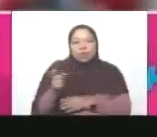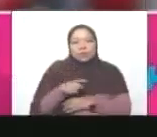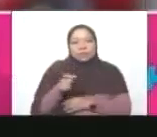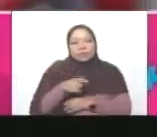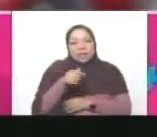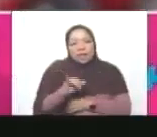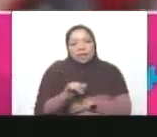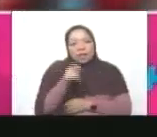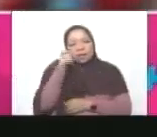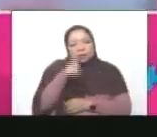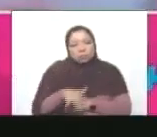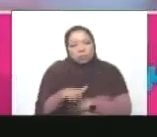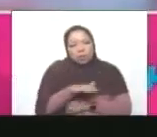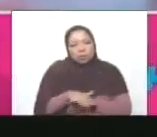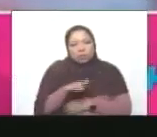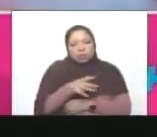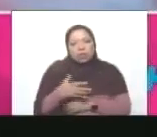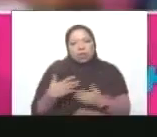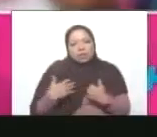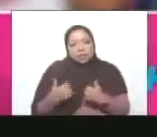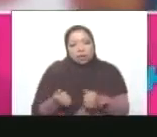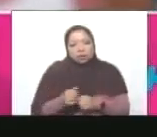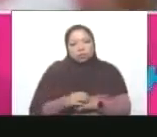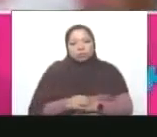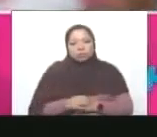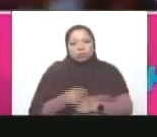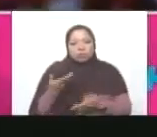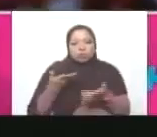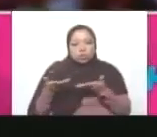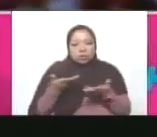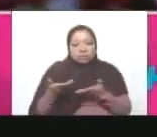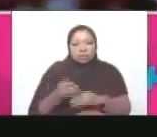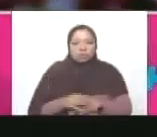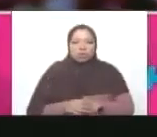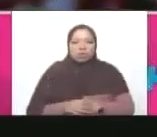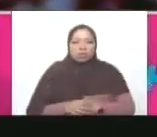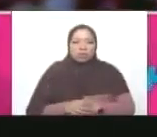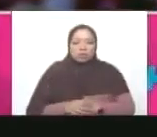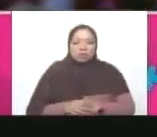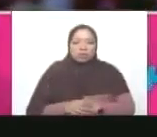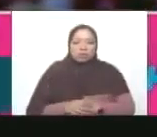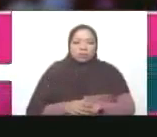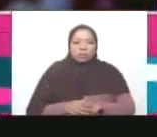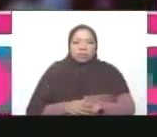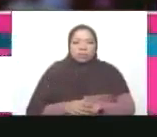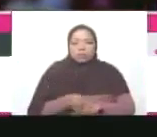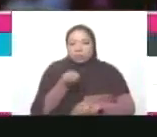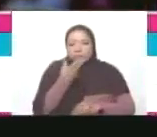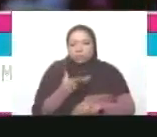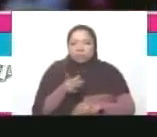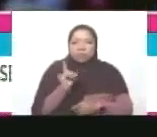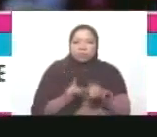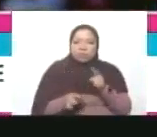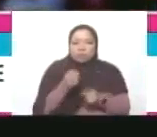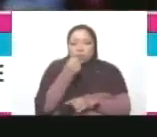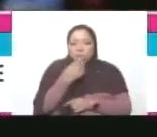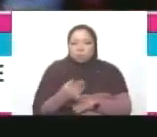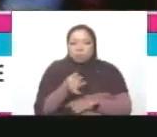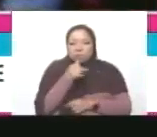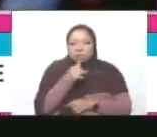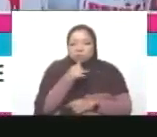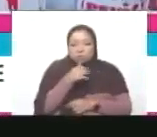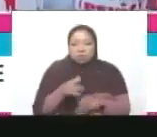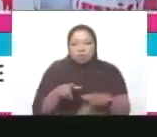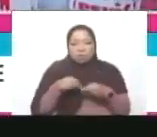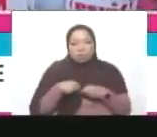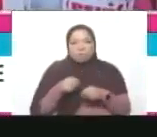que tenemos, ¿verdad? En cuanto a la salud, los servicios, ¿verdad? Y bueno, en alguna buena parte hemos